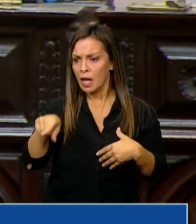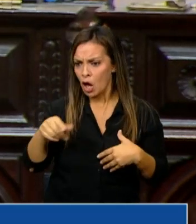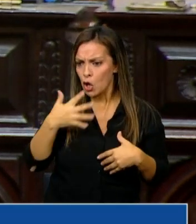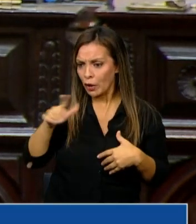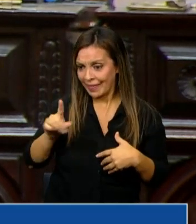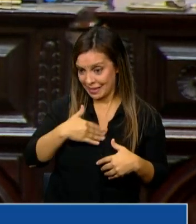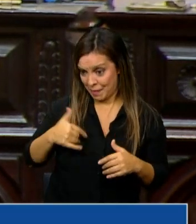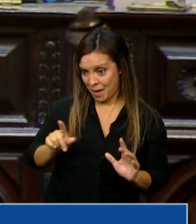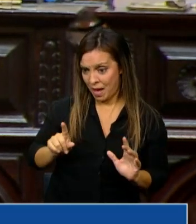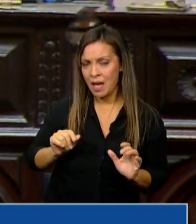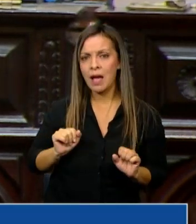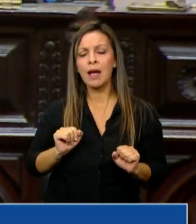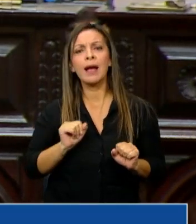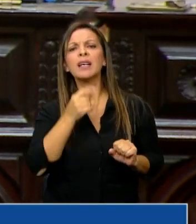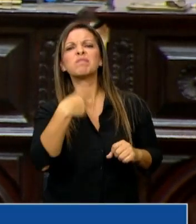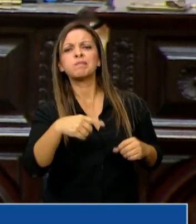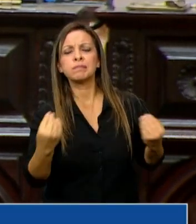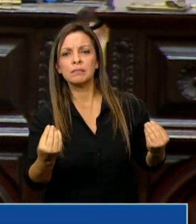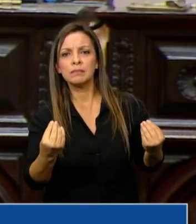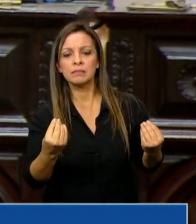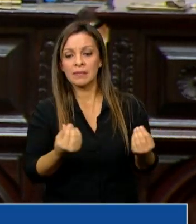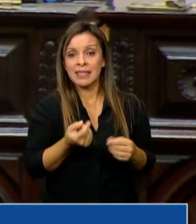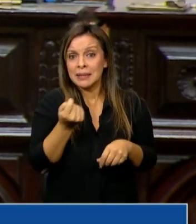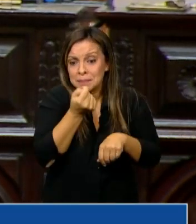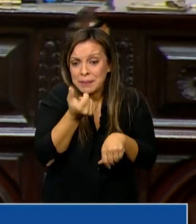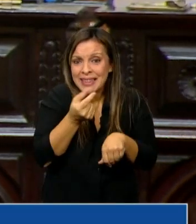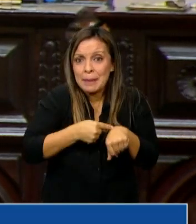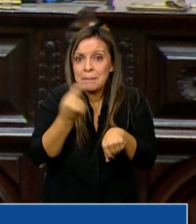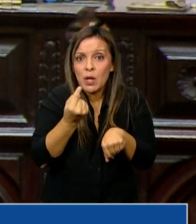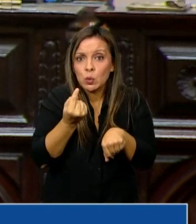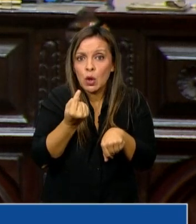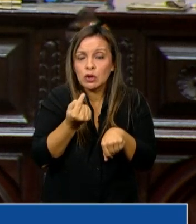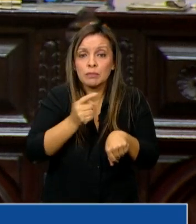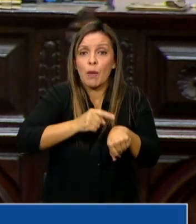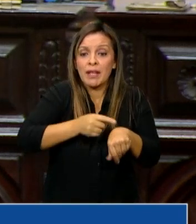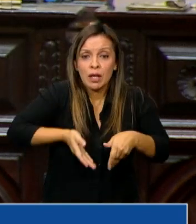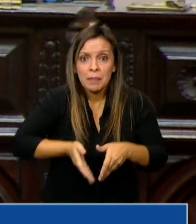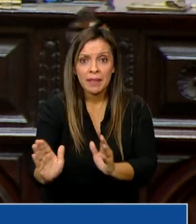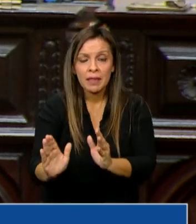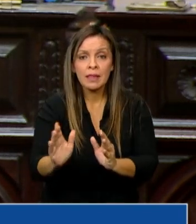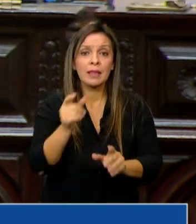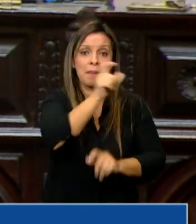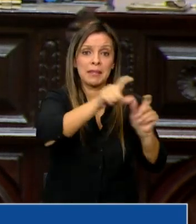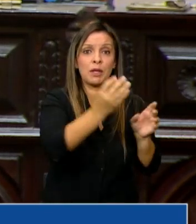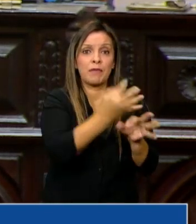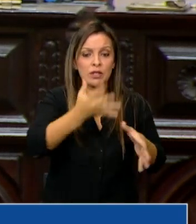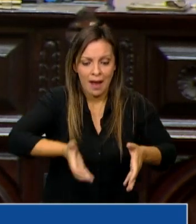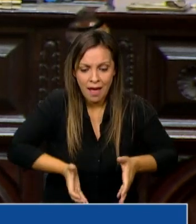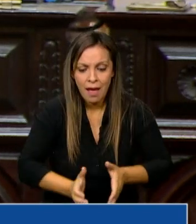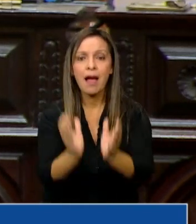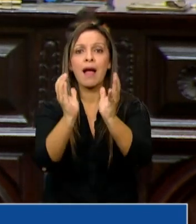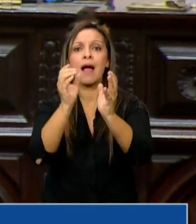¿no? Y hace referencia a lo que sucedió pocos minutos antes, cuando obstetras y parteros recibieron a